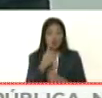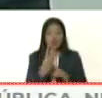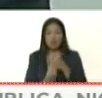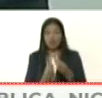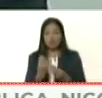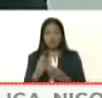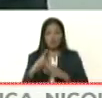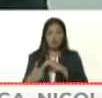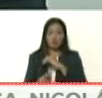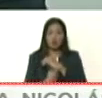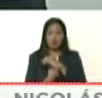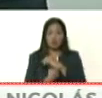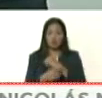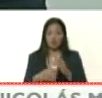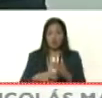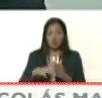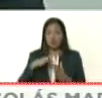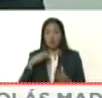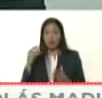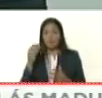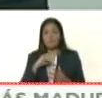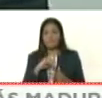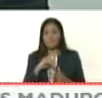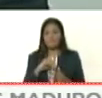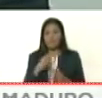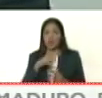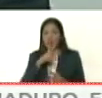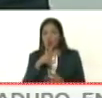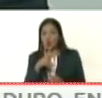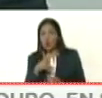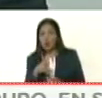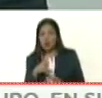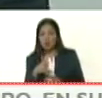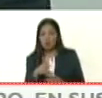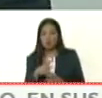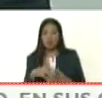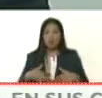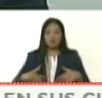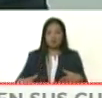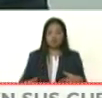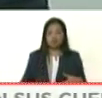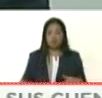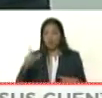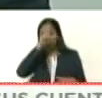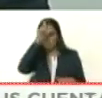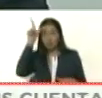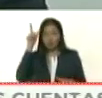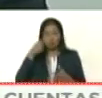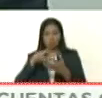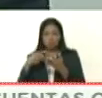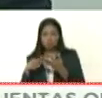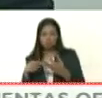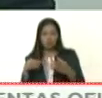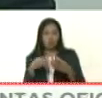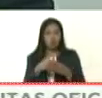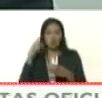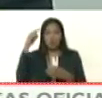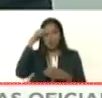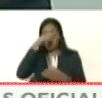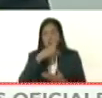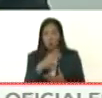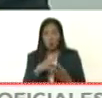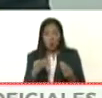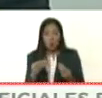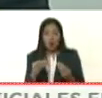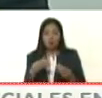Guaidó es enriqueciéndose de manera escandalosa él, Leopoldo López, Carlos Vecchio, Julio Borges y toda